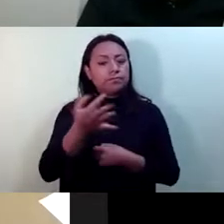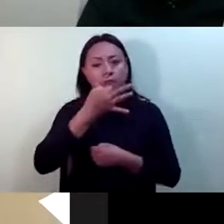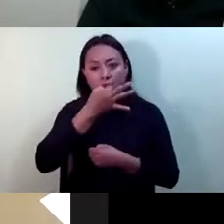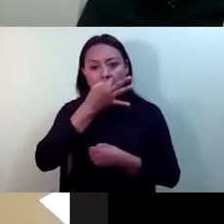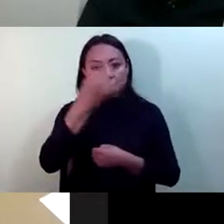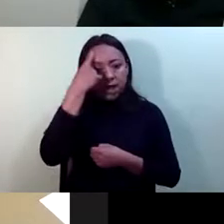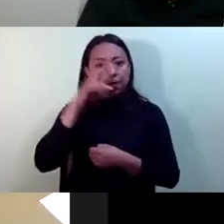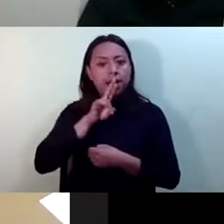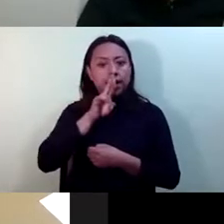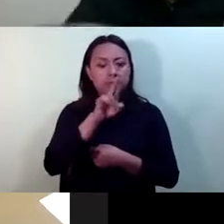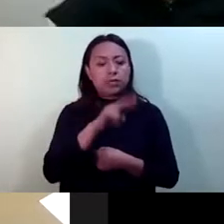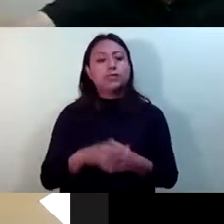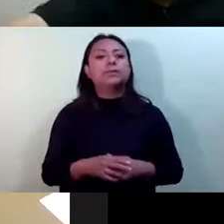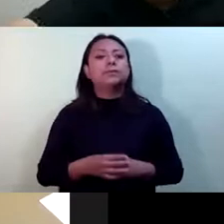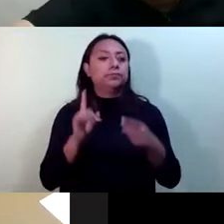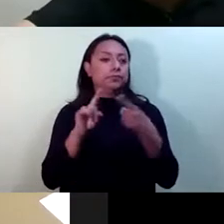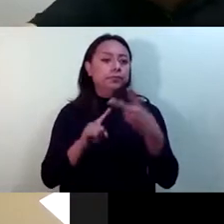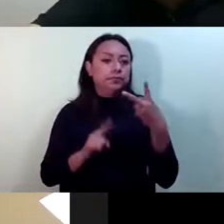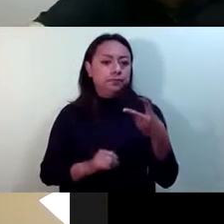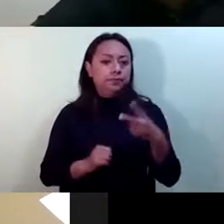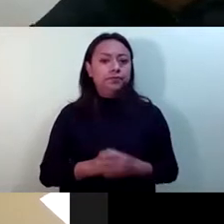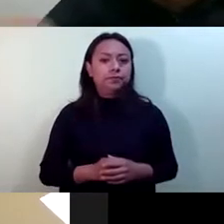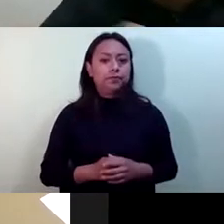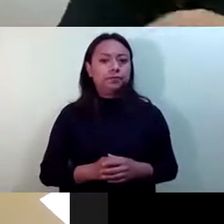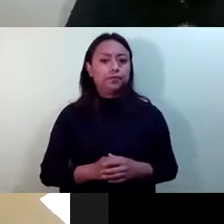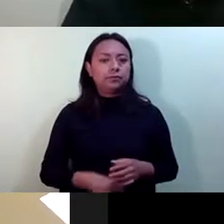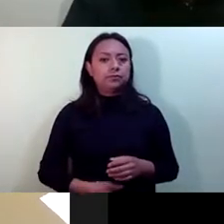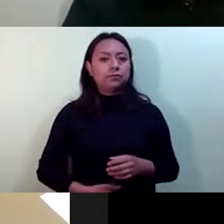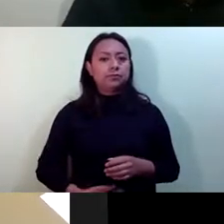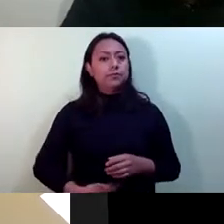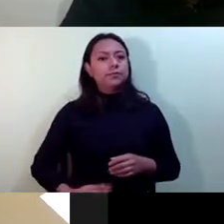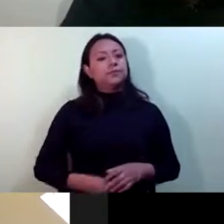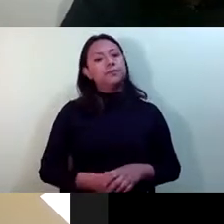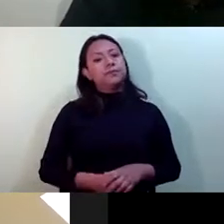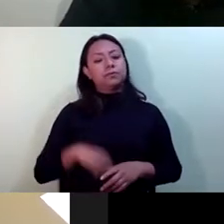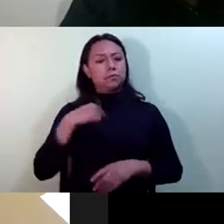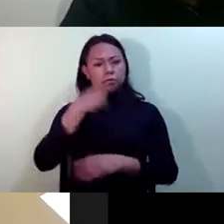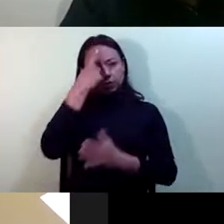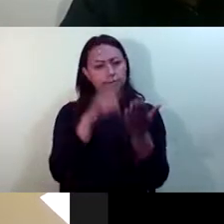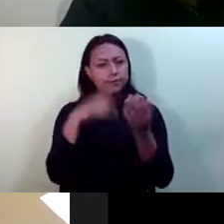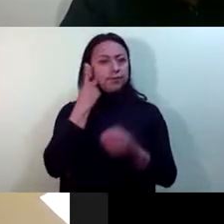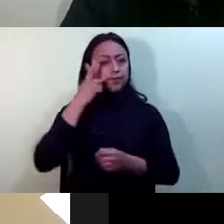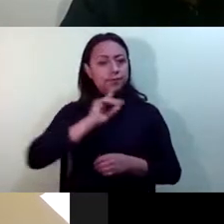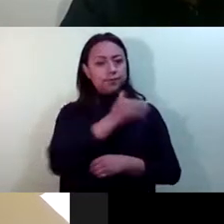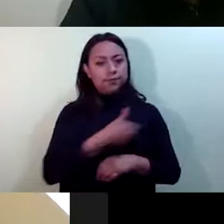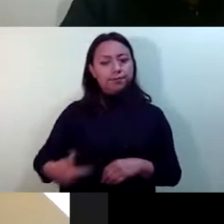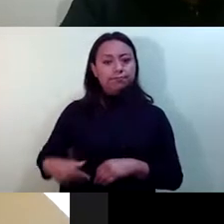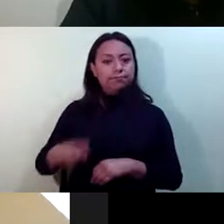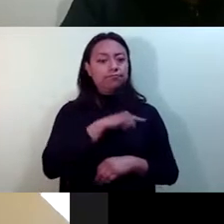demos respuesta. La segunda pregunta es, me parece, diputada presidenta, que tuvimos